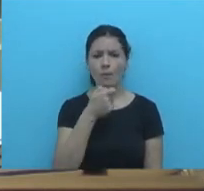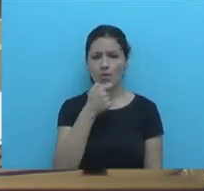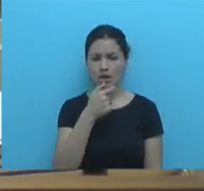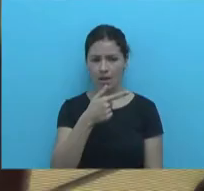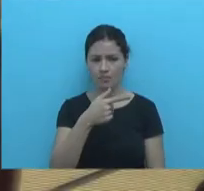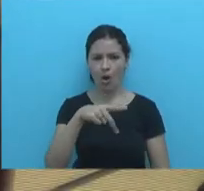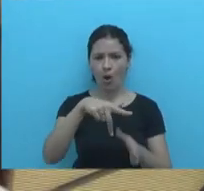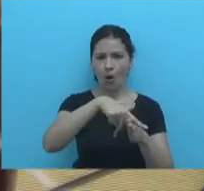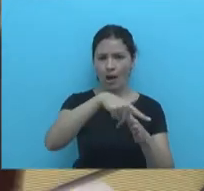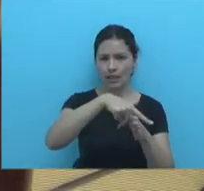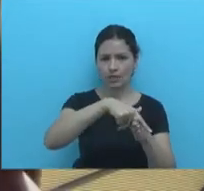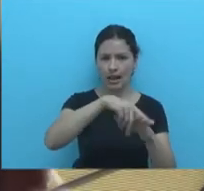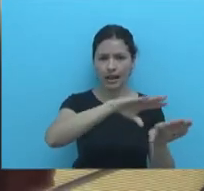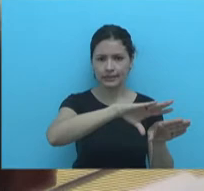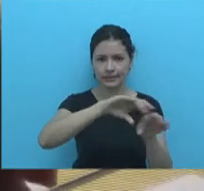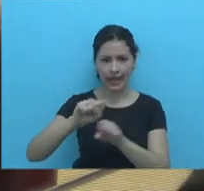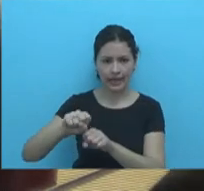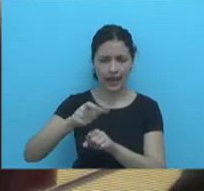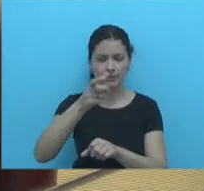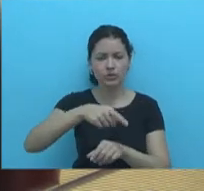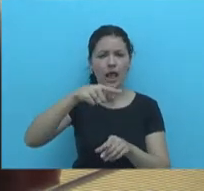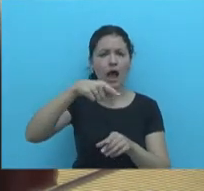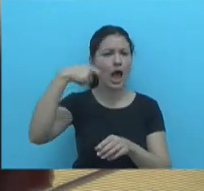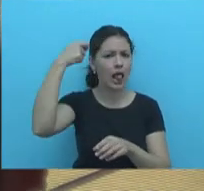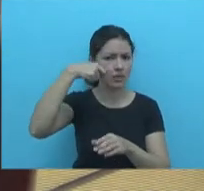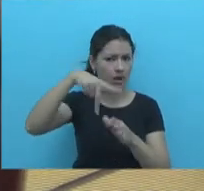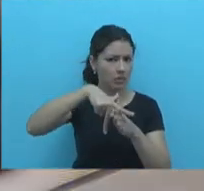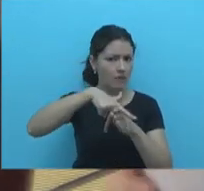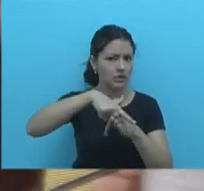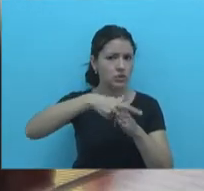la persona, ¿qué se realizaría con ese animal? ¿A dónde se lo enviaría?